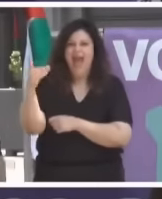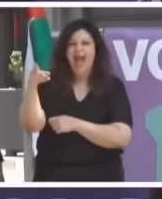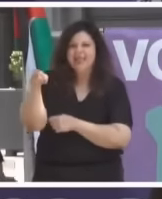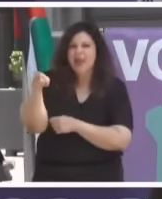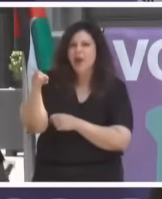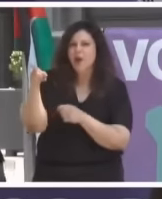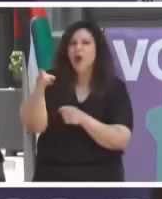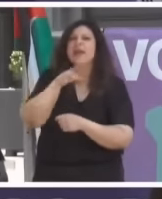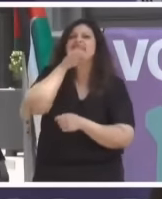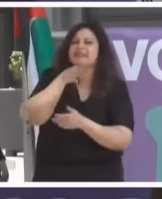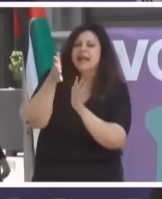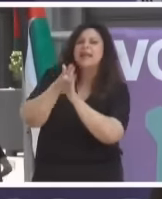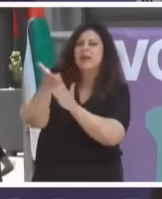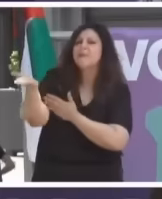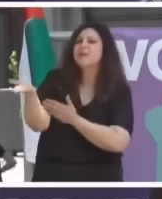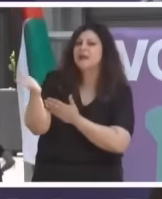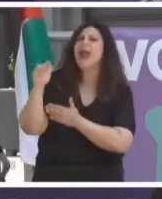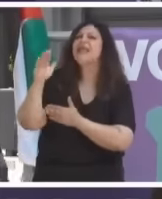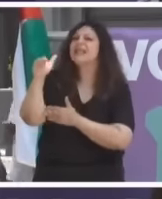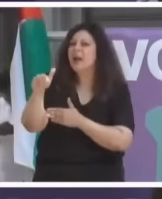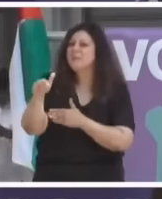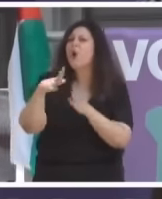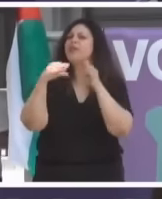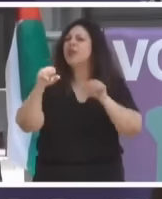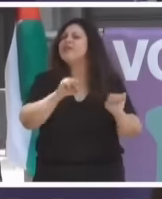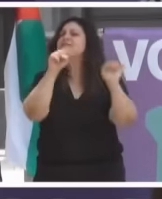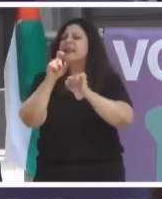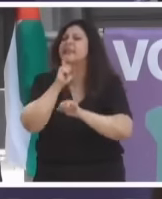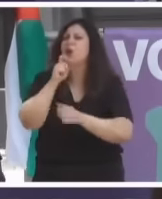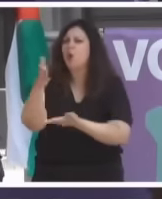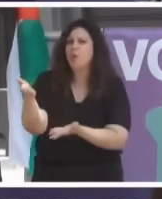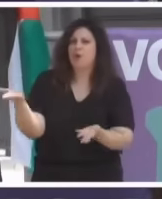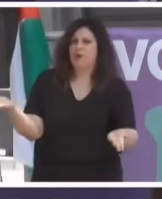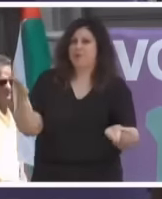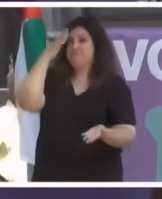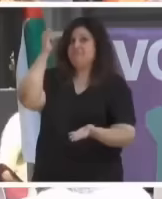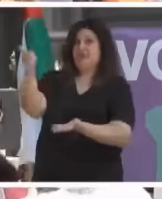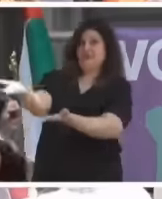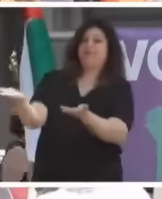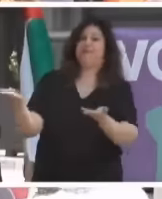Cañamero cómo se defiende el campo en Andalucía?